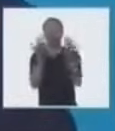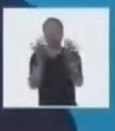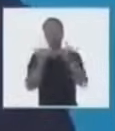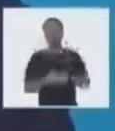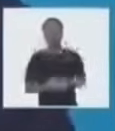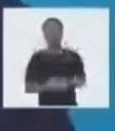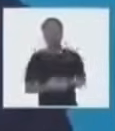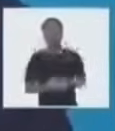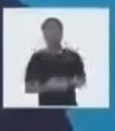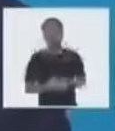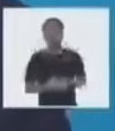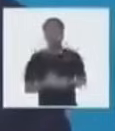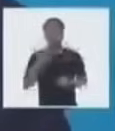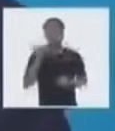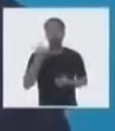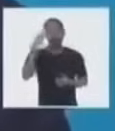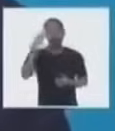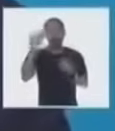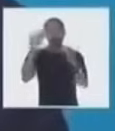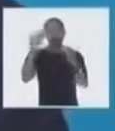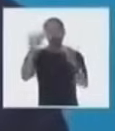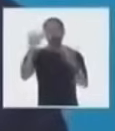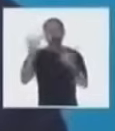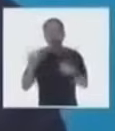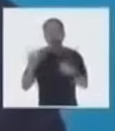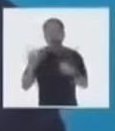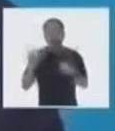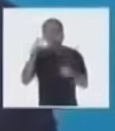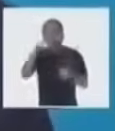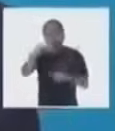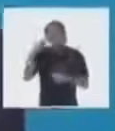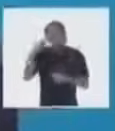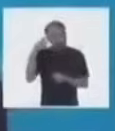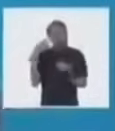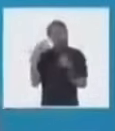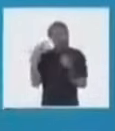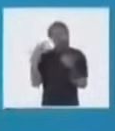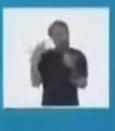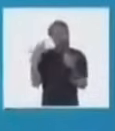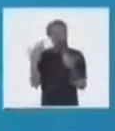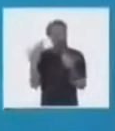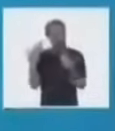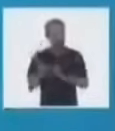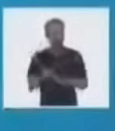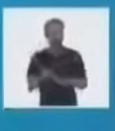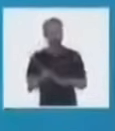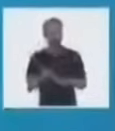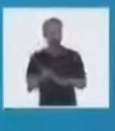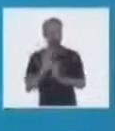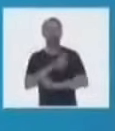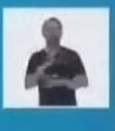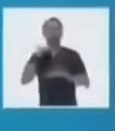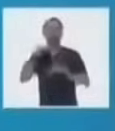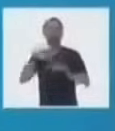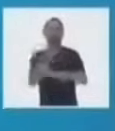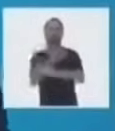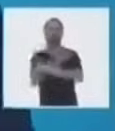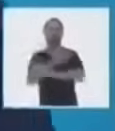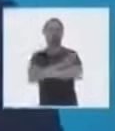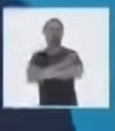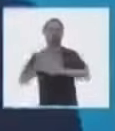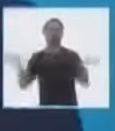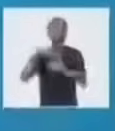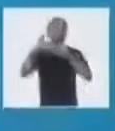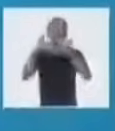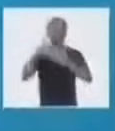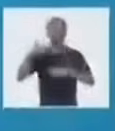están rascando la olla. Lo entiendo en un balotaje, así como Massa va a tratar de seducir a los votos de izquierda, lo trata de hacer Milei. ¿Algún votante de